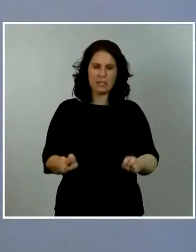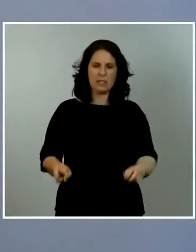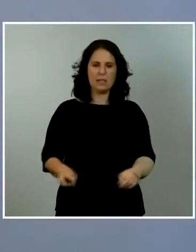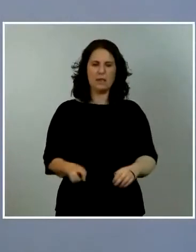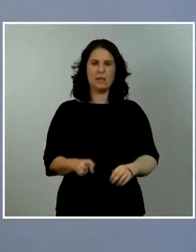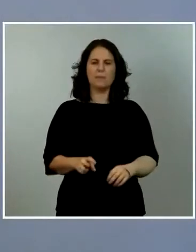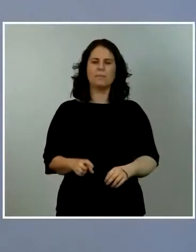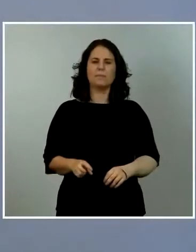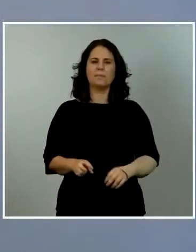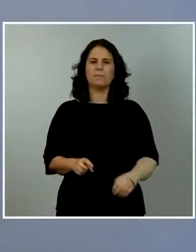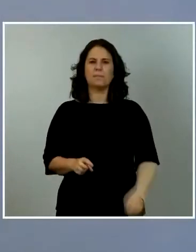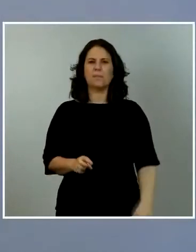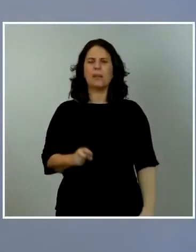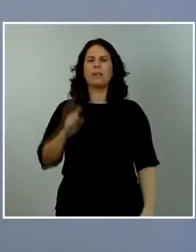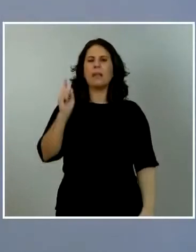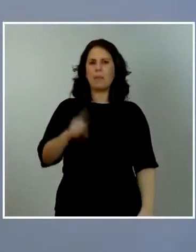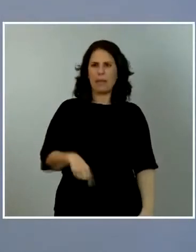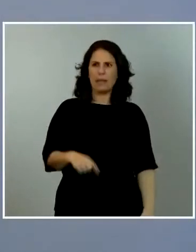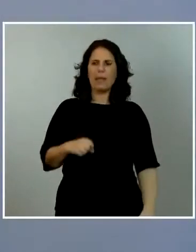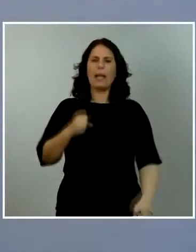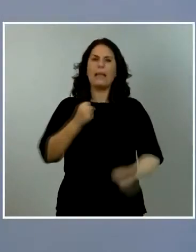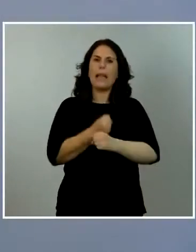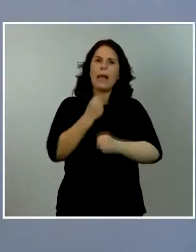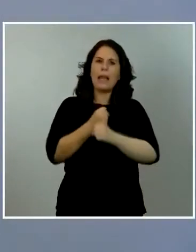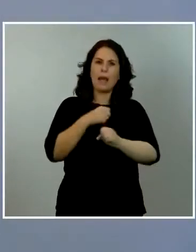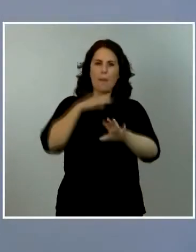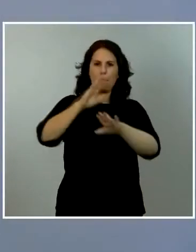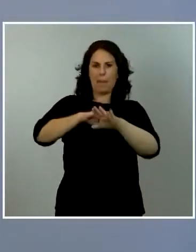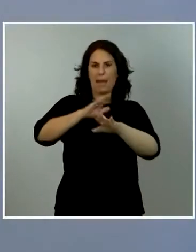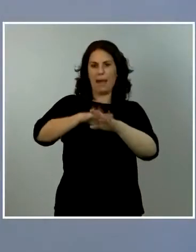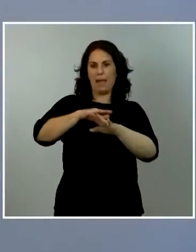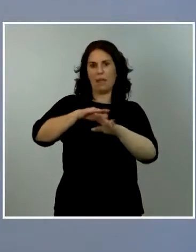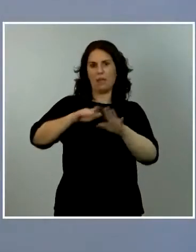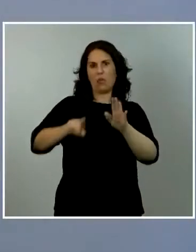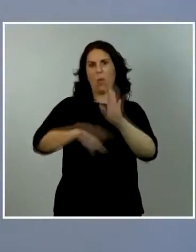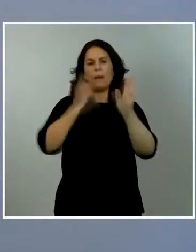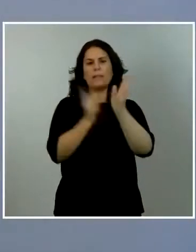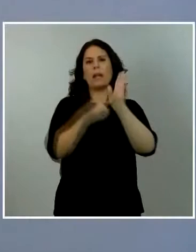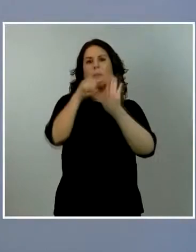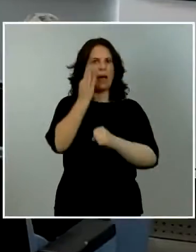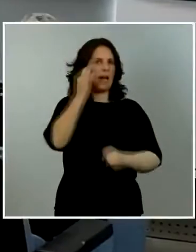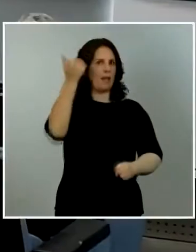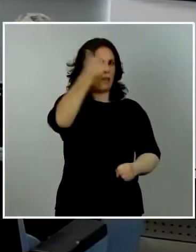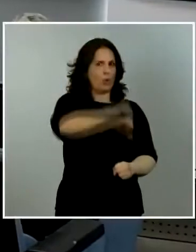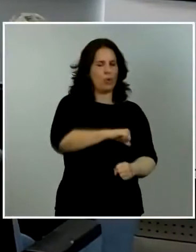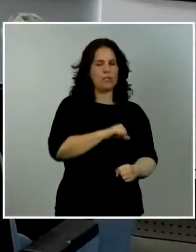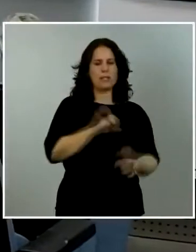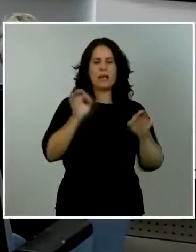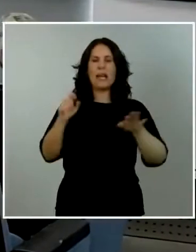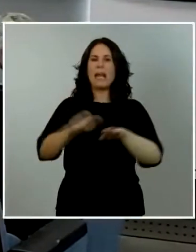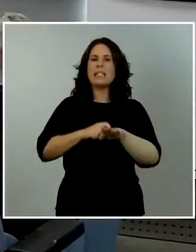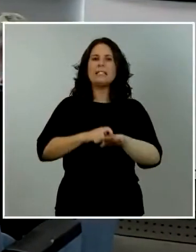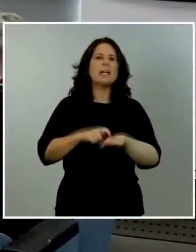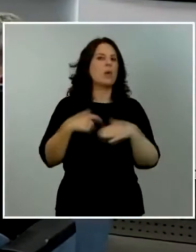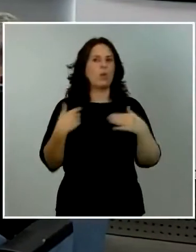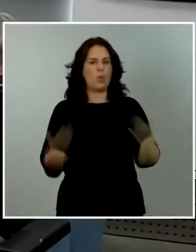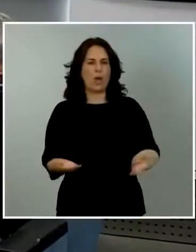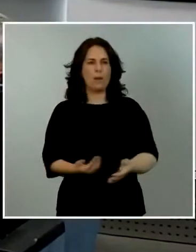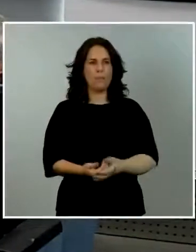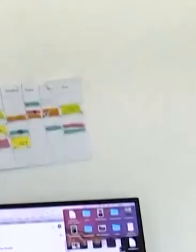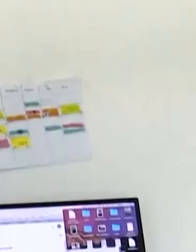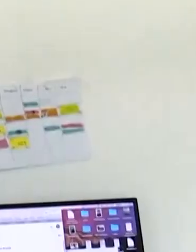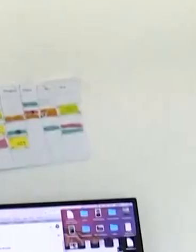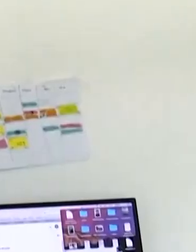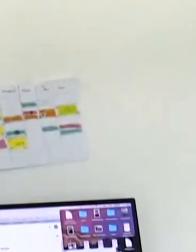trataría de completar estas medidas con medidas adicionales en función de cómo evolucione la epidemia en el consejo de ministros de